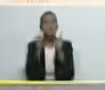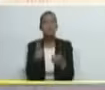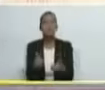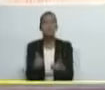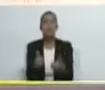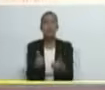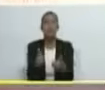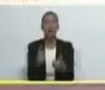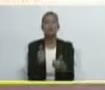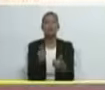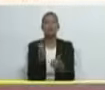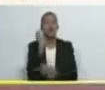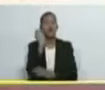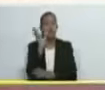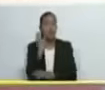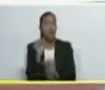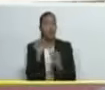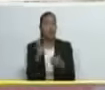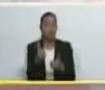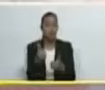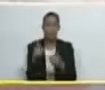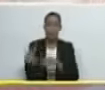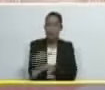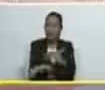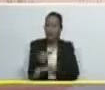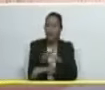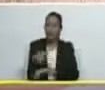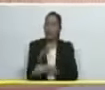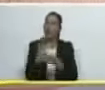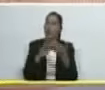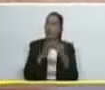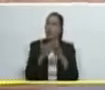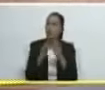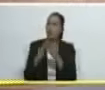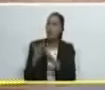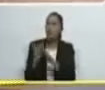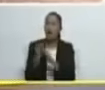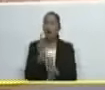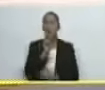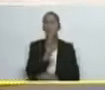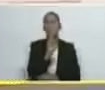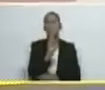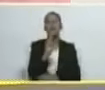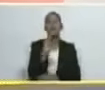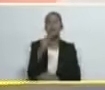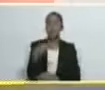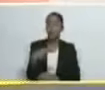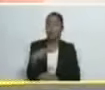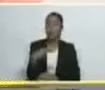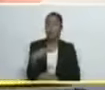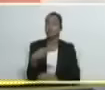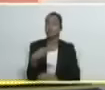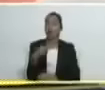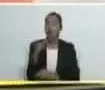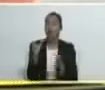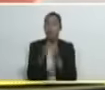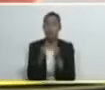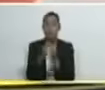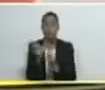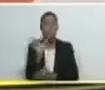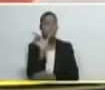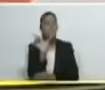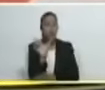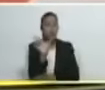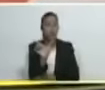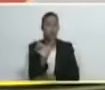las asambleas de calle, comunidad, VC, del Partido Socialista Unido de